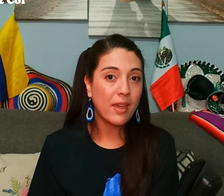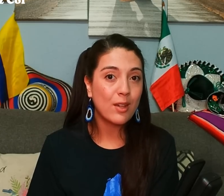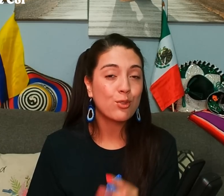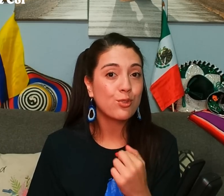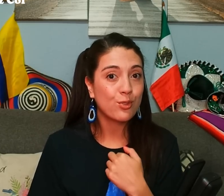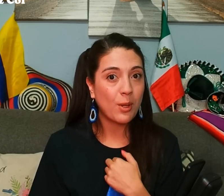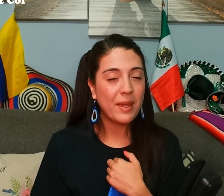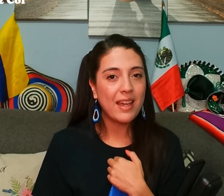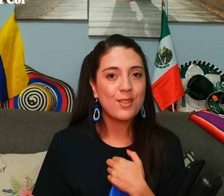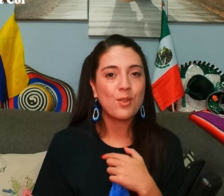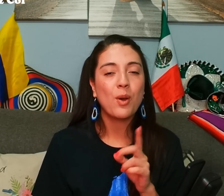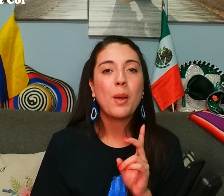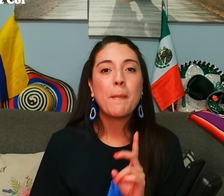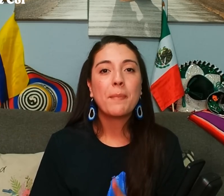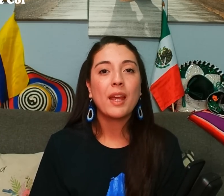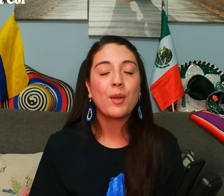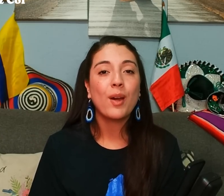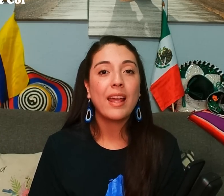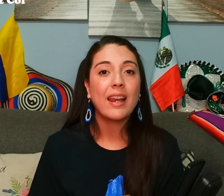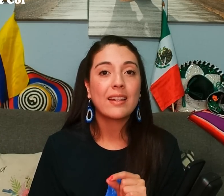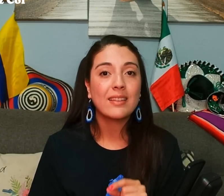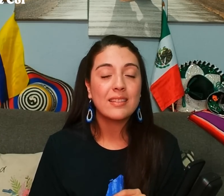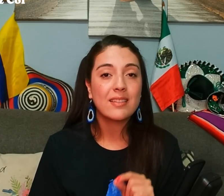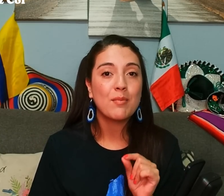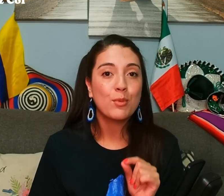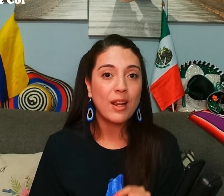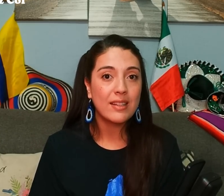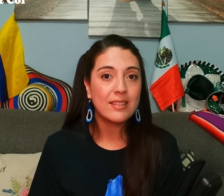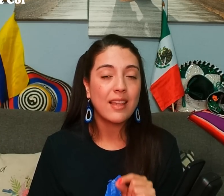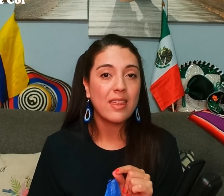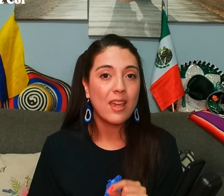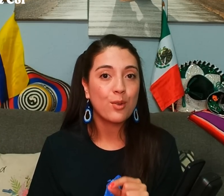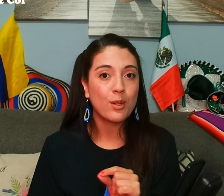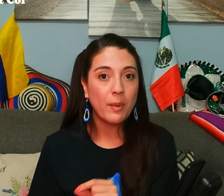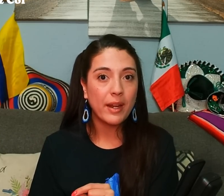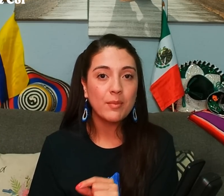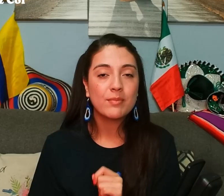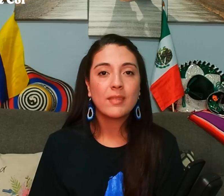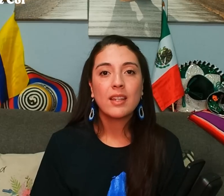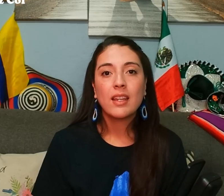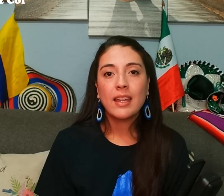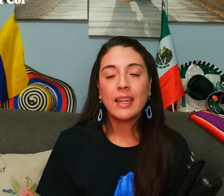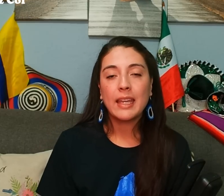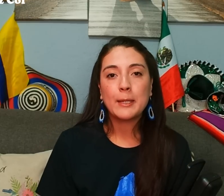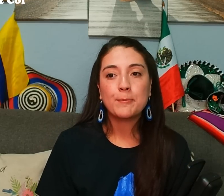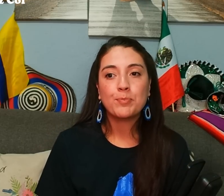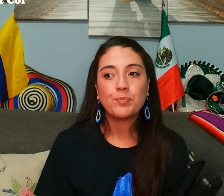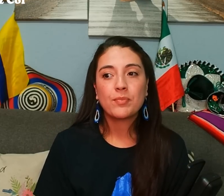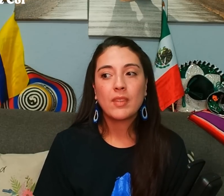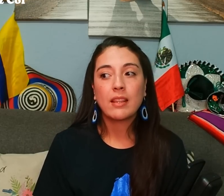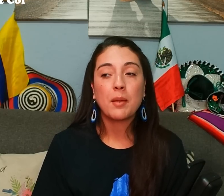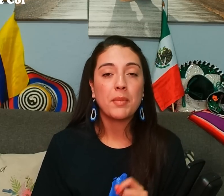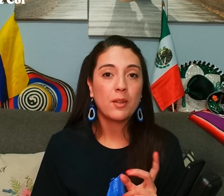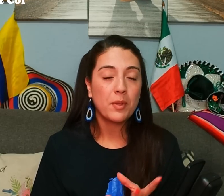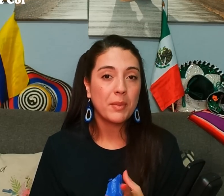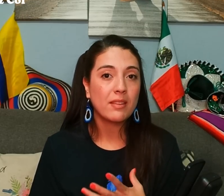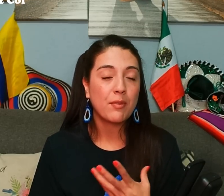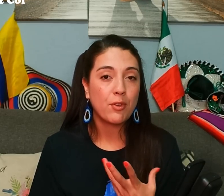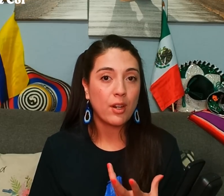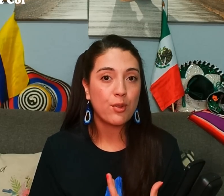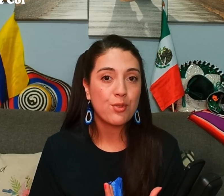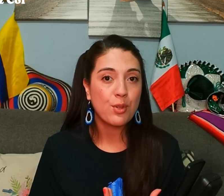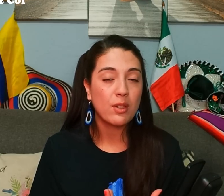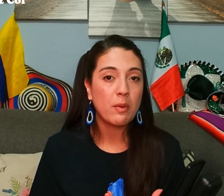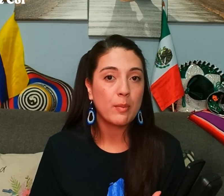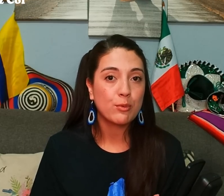que fui a México, yo no sabía esto, pero el artista muralista Diego Rivera, que también obviamente